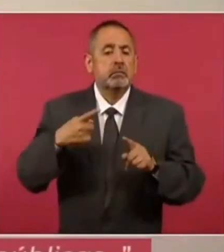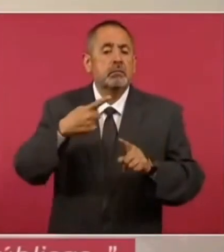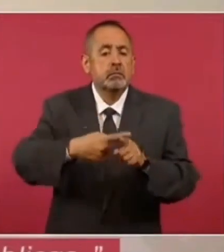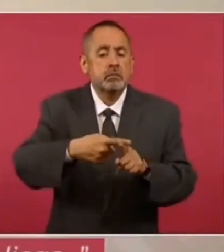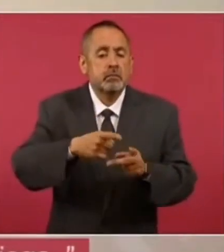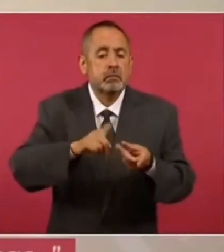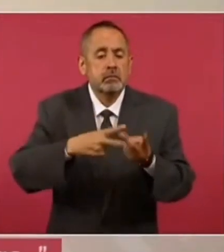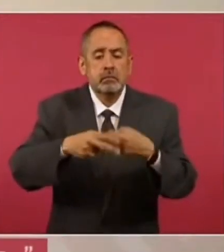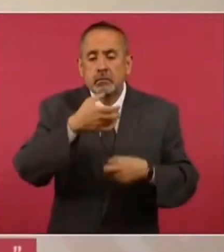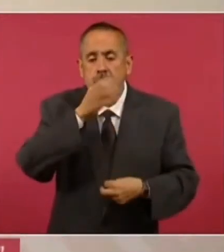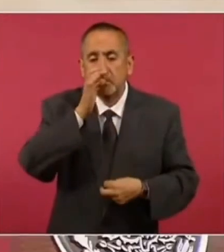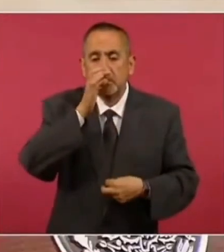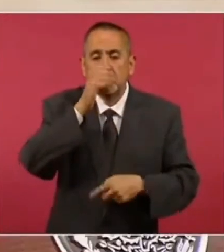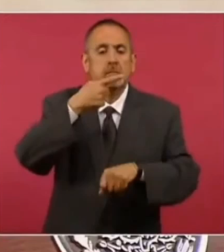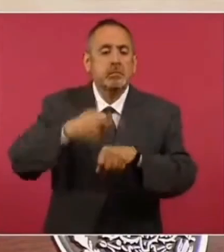por el agua